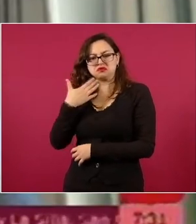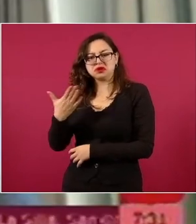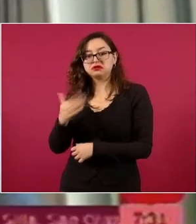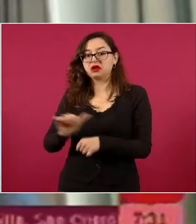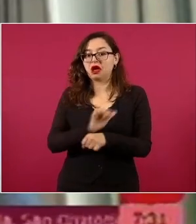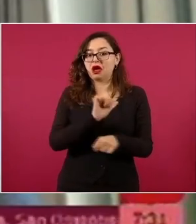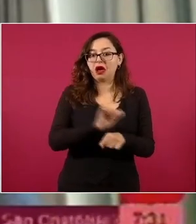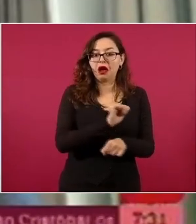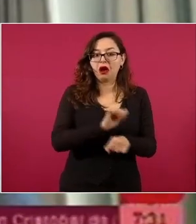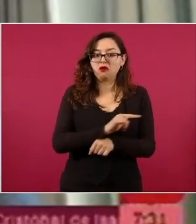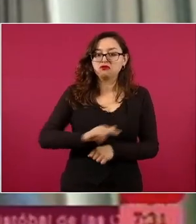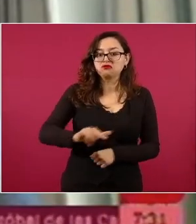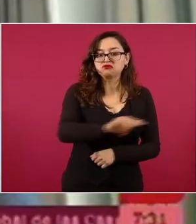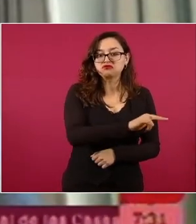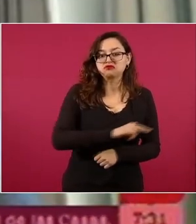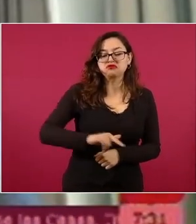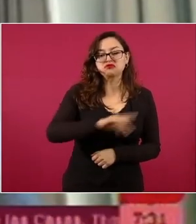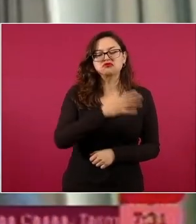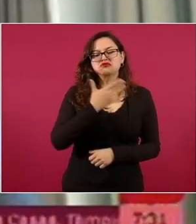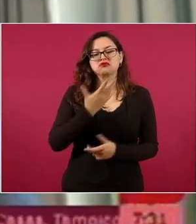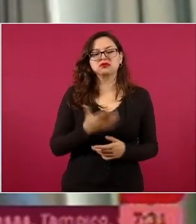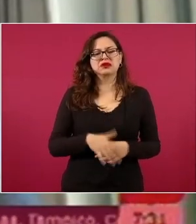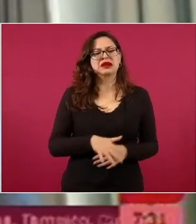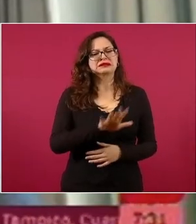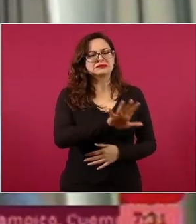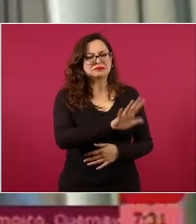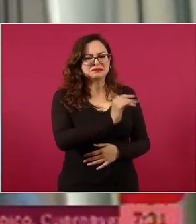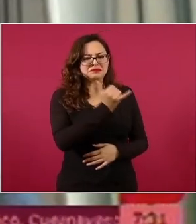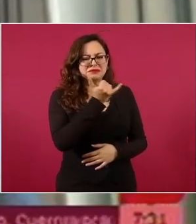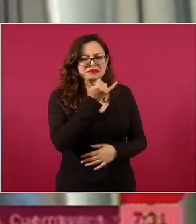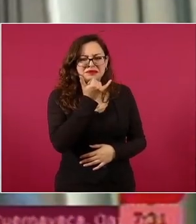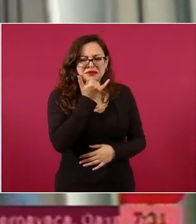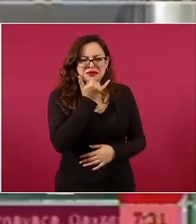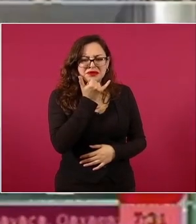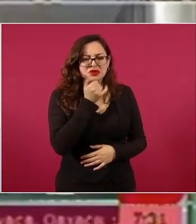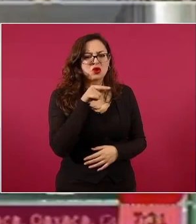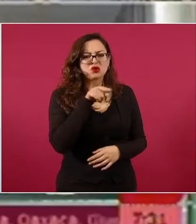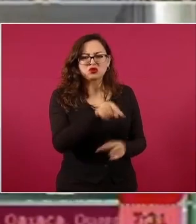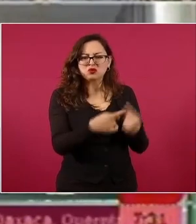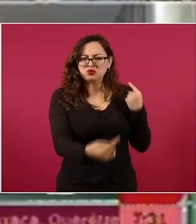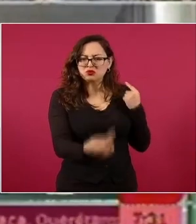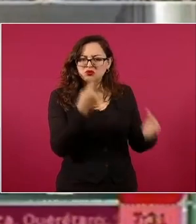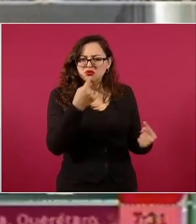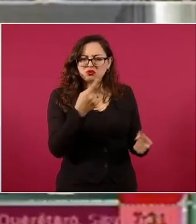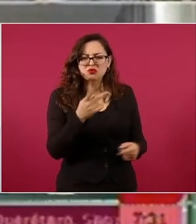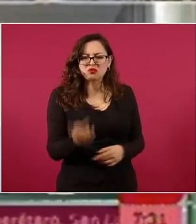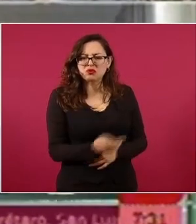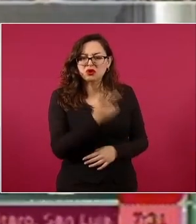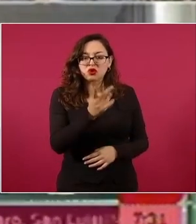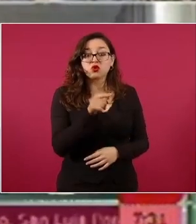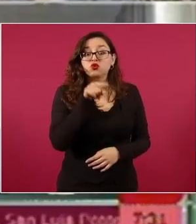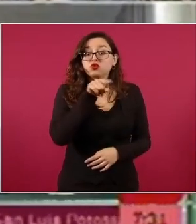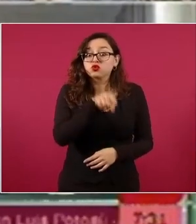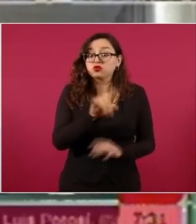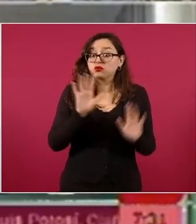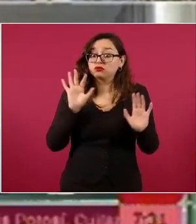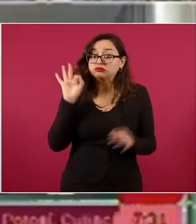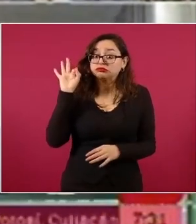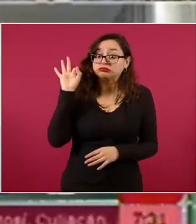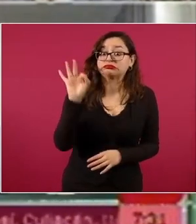empleando. A ver, Guillermo. Yo sí veía en esta. Guillermo, tú no estás haciendo una provocación. Tú estás sugiriendo,